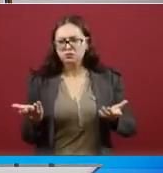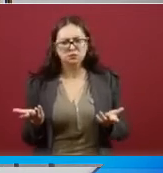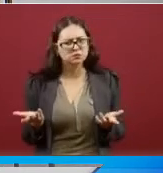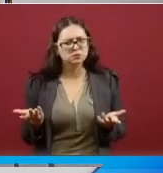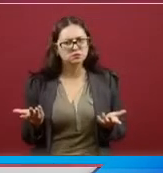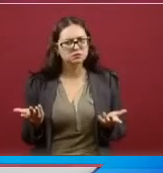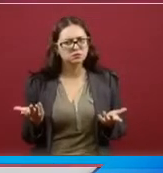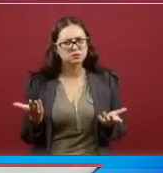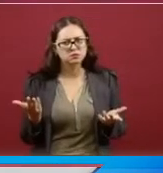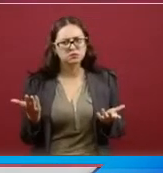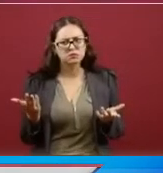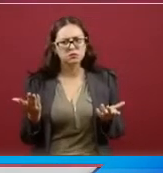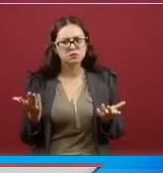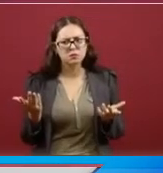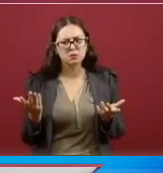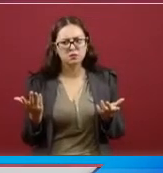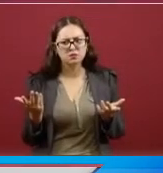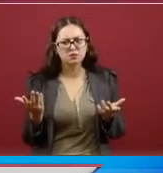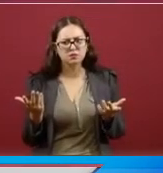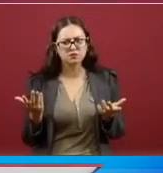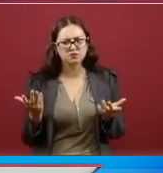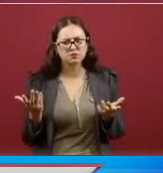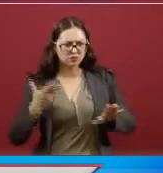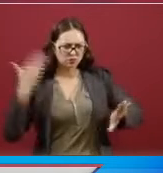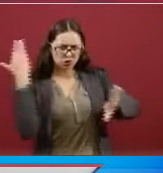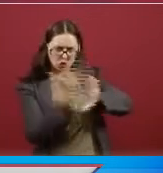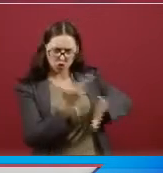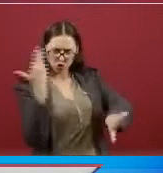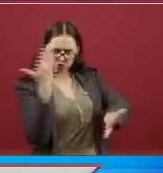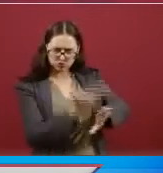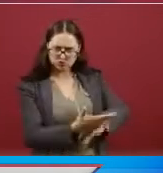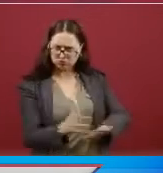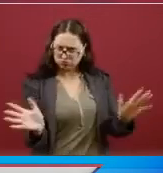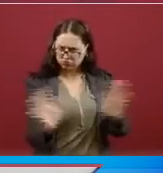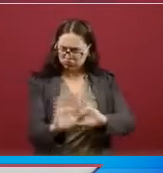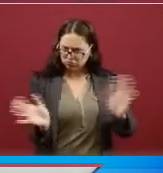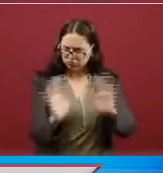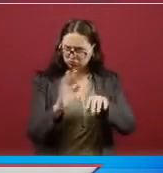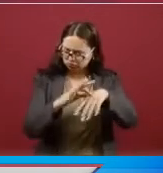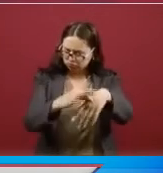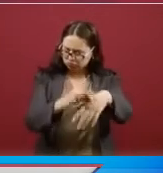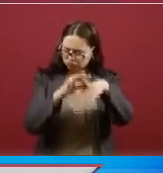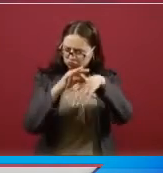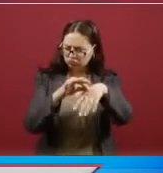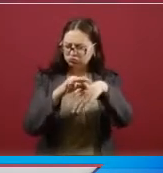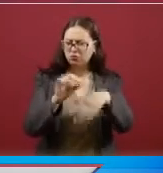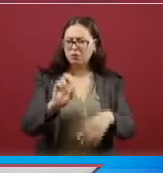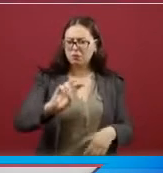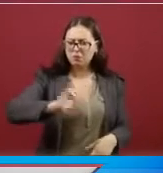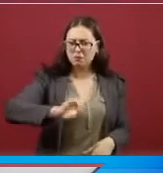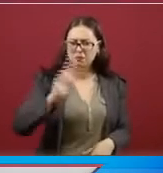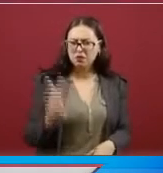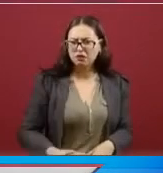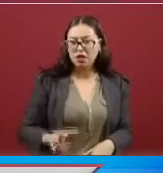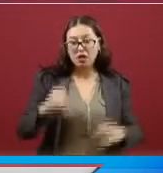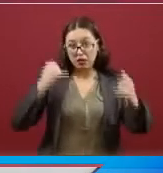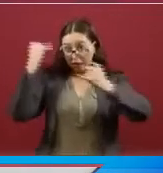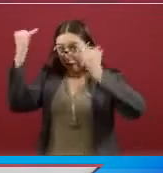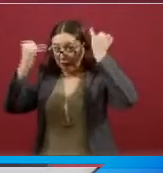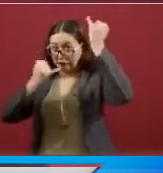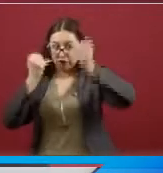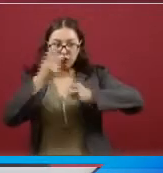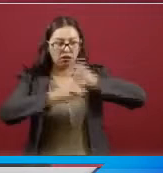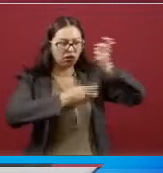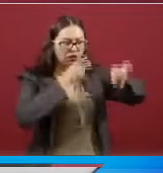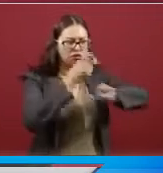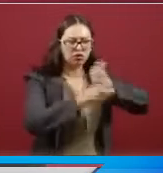esta realidad. No se les niega la libertad de expresión, pero si la prensa fifí se dedica a cuestionar y calumniar a este gobierno porque existe una línea editorial, se